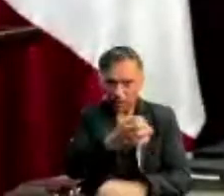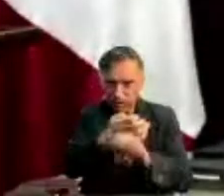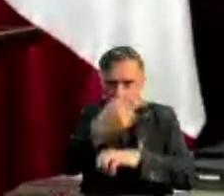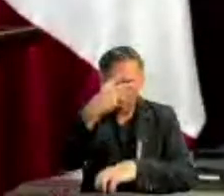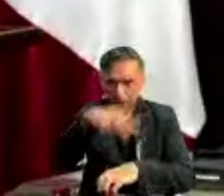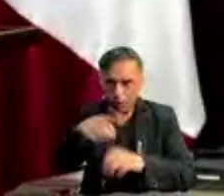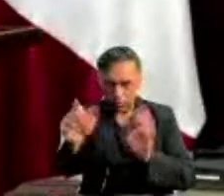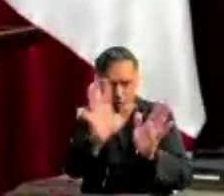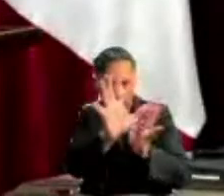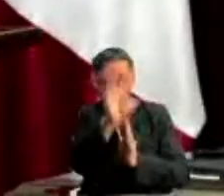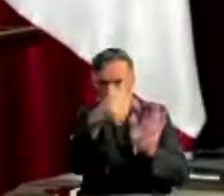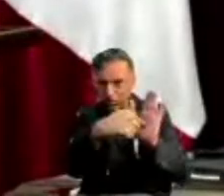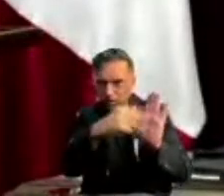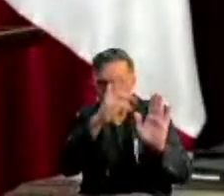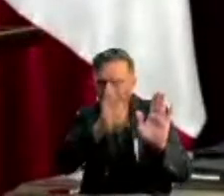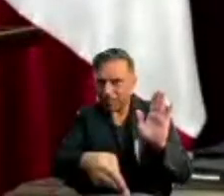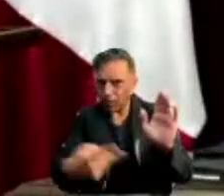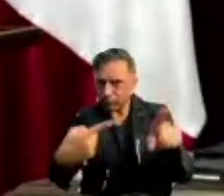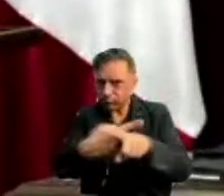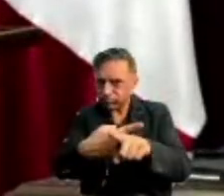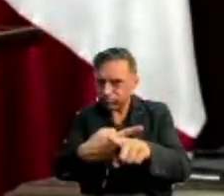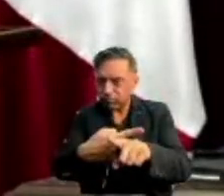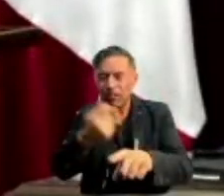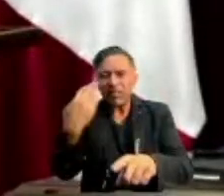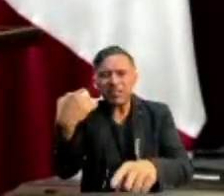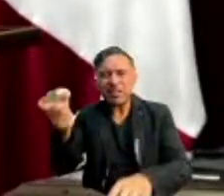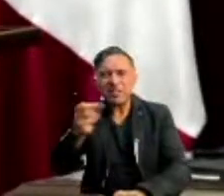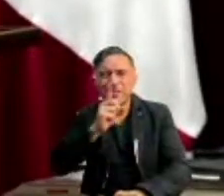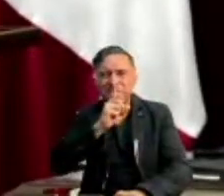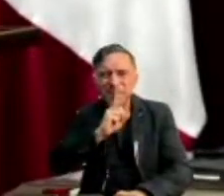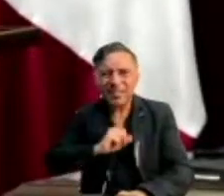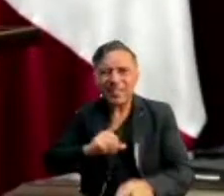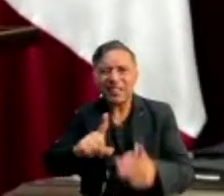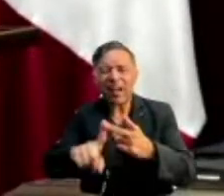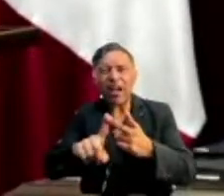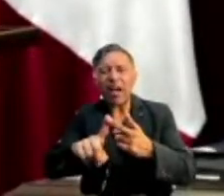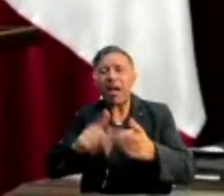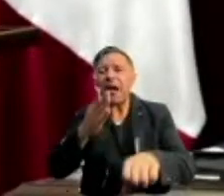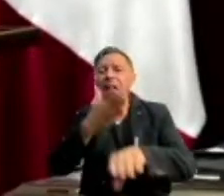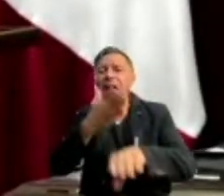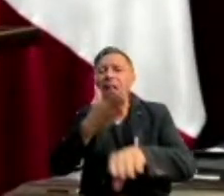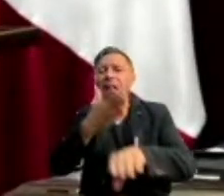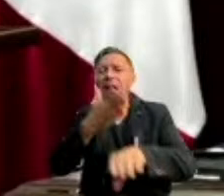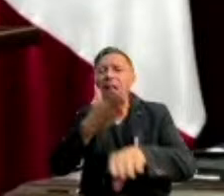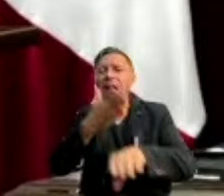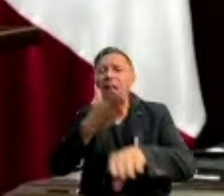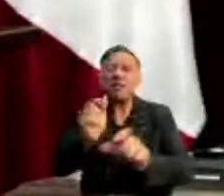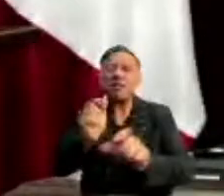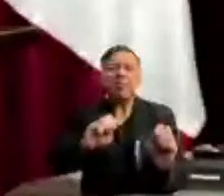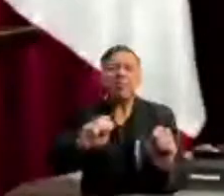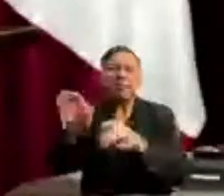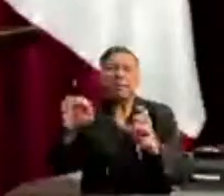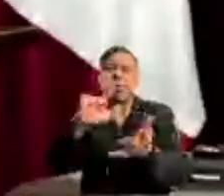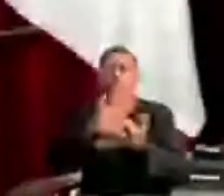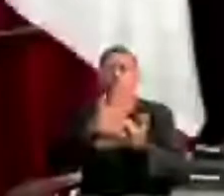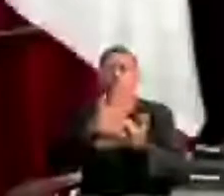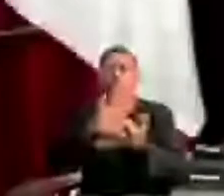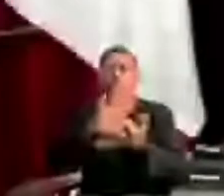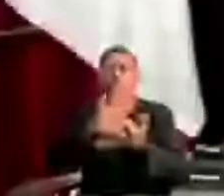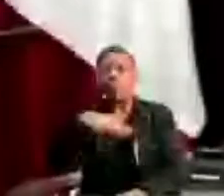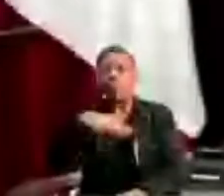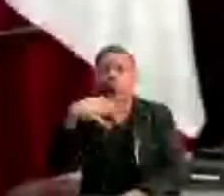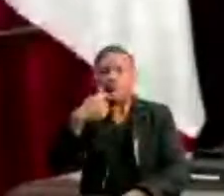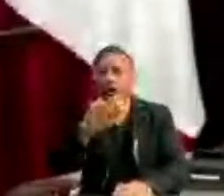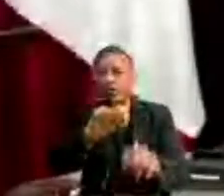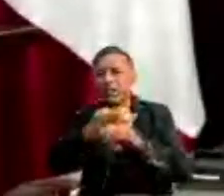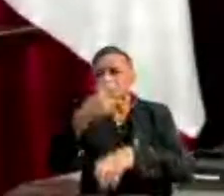orígenes de la mentira, la impunidad y la corrupción como forma de gobierno en el Estado de México se